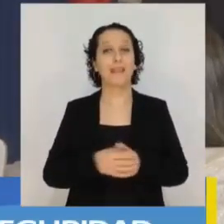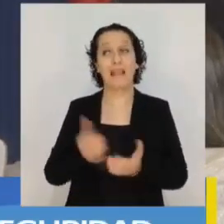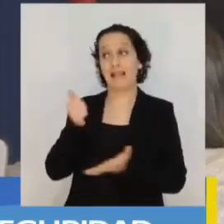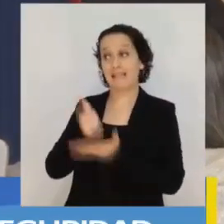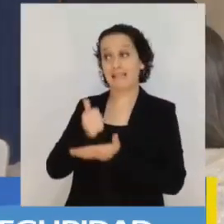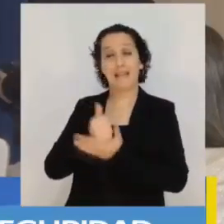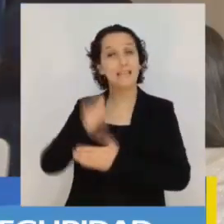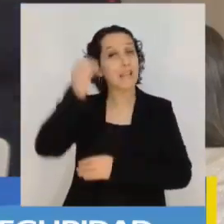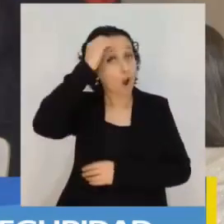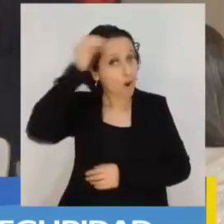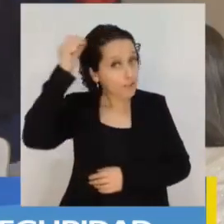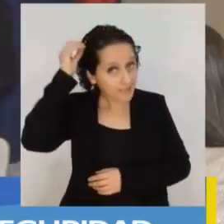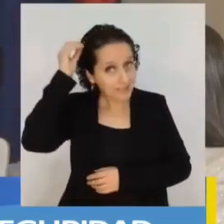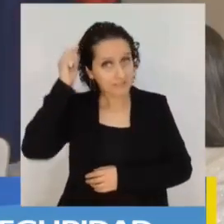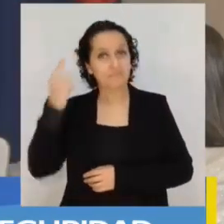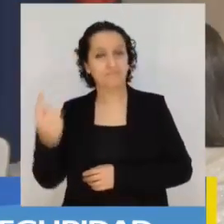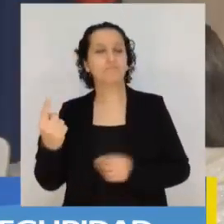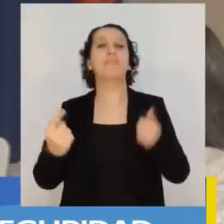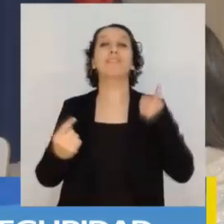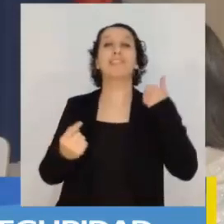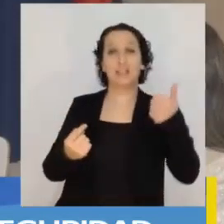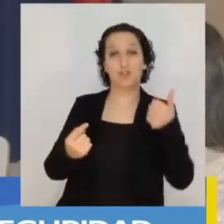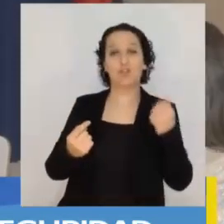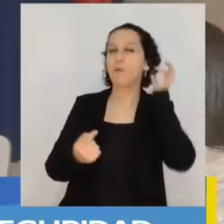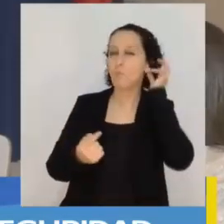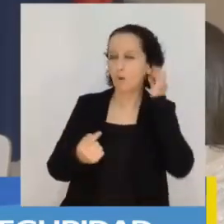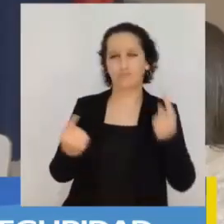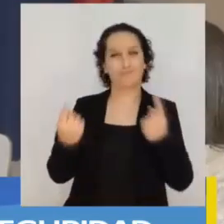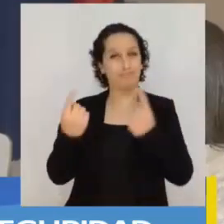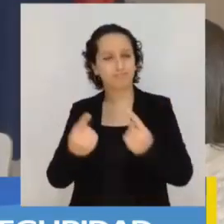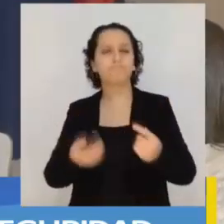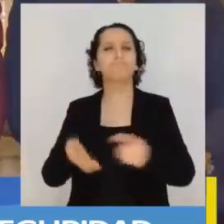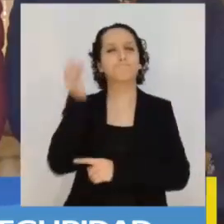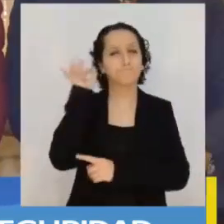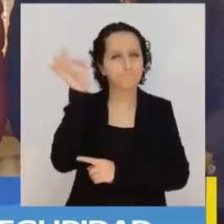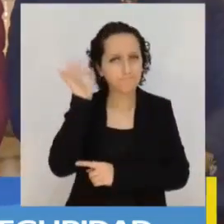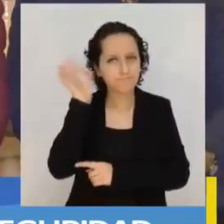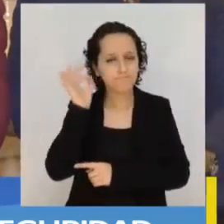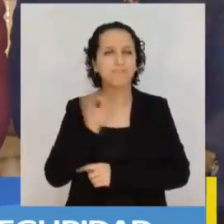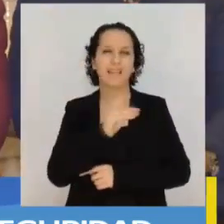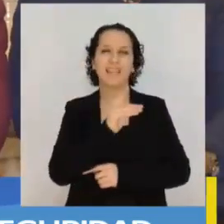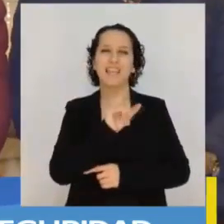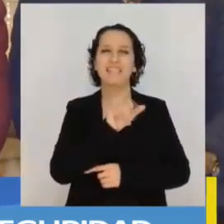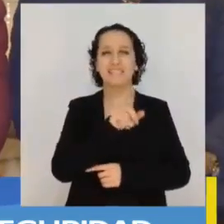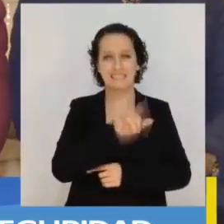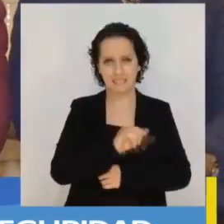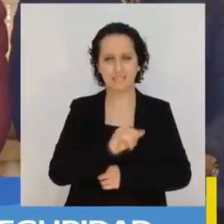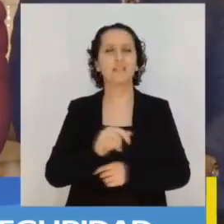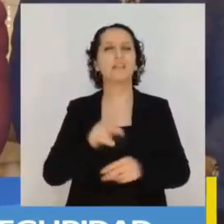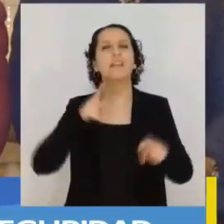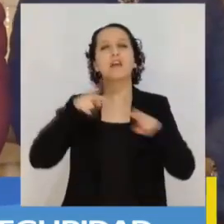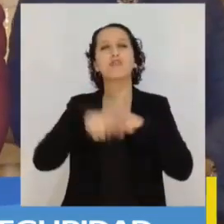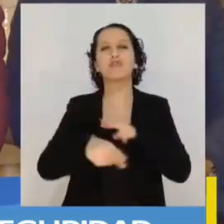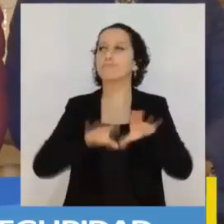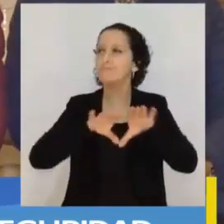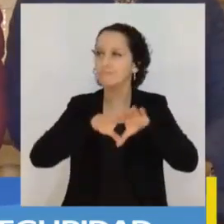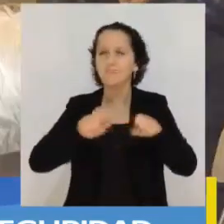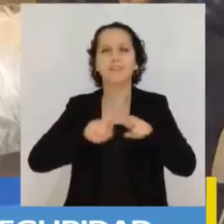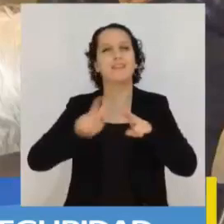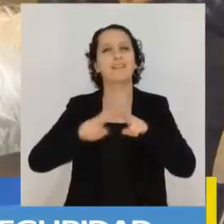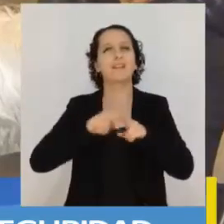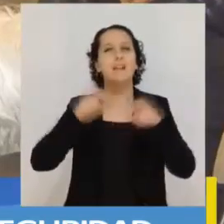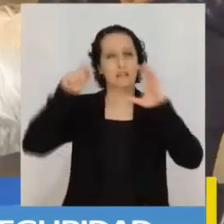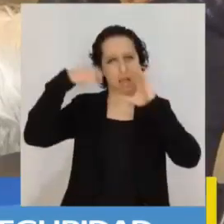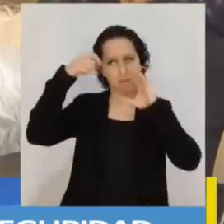El alcalde Álvaro Ortiz Vera y la directora de Seguridad Pública, Daisy Cárdenas Gallegos, participaron de la inauguración del sistema de cámaras